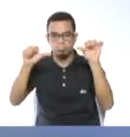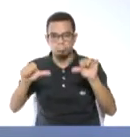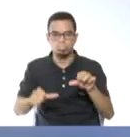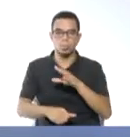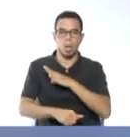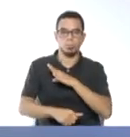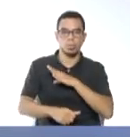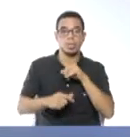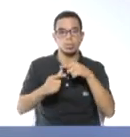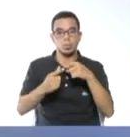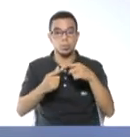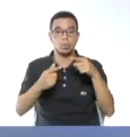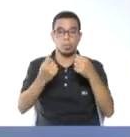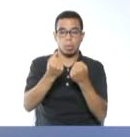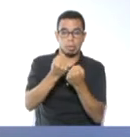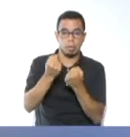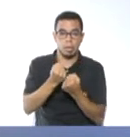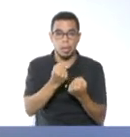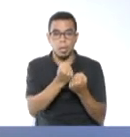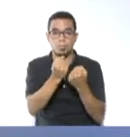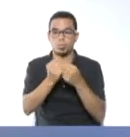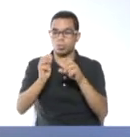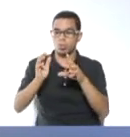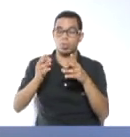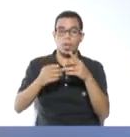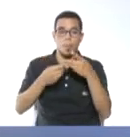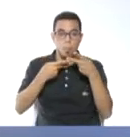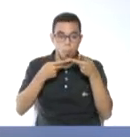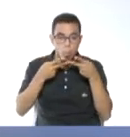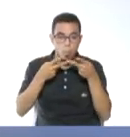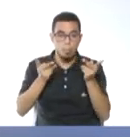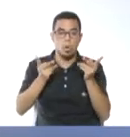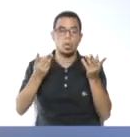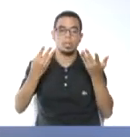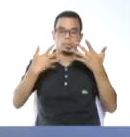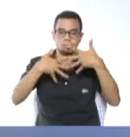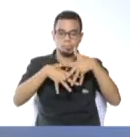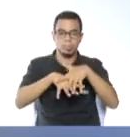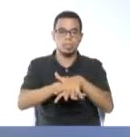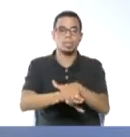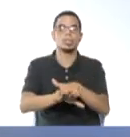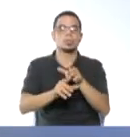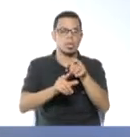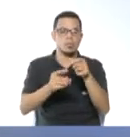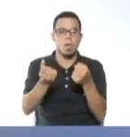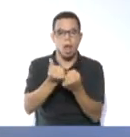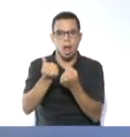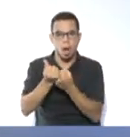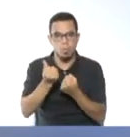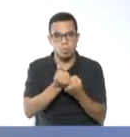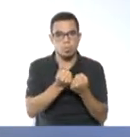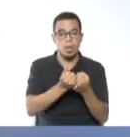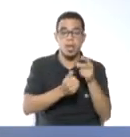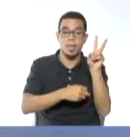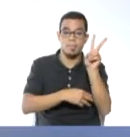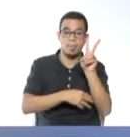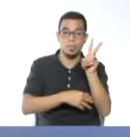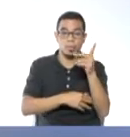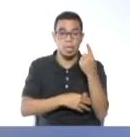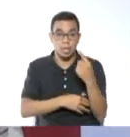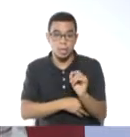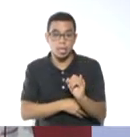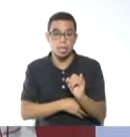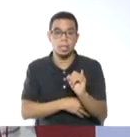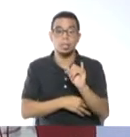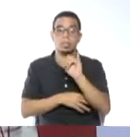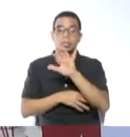el apoyo de políticas inclusivas el tema de los pueblos indígenas. Entonces, conociendo que Venezuela tiene alrededor de 52